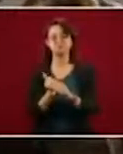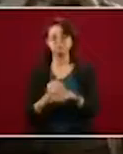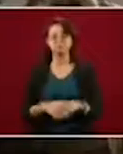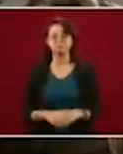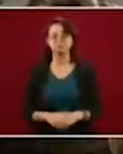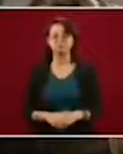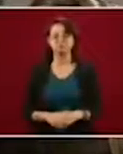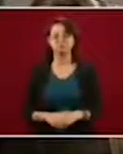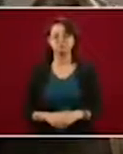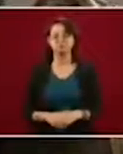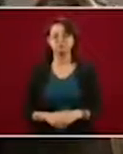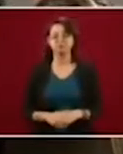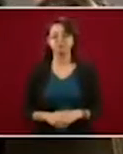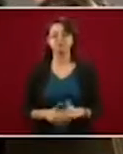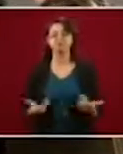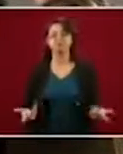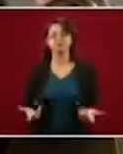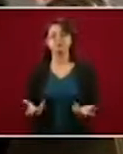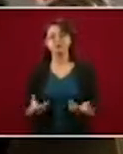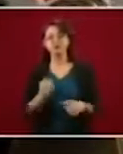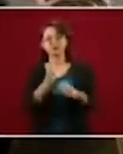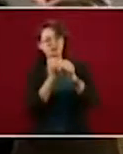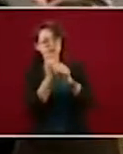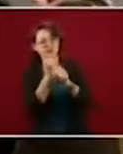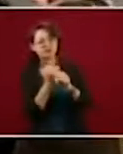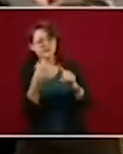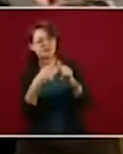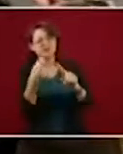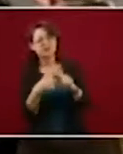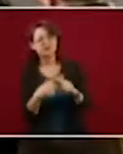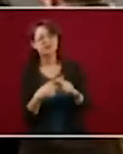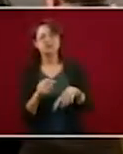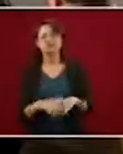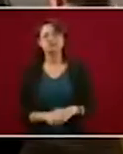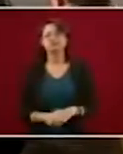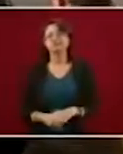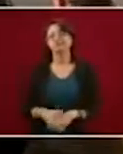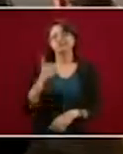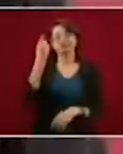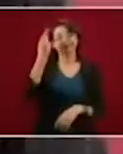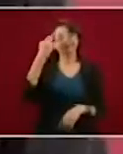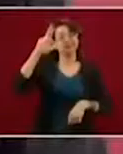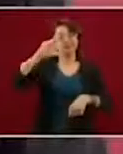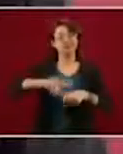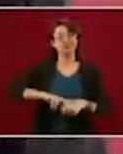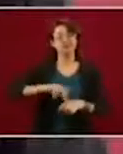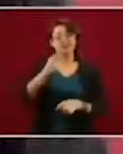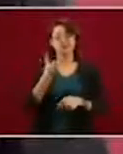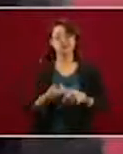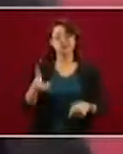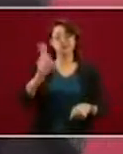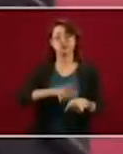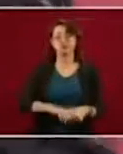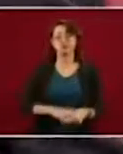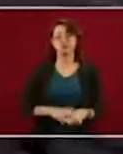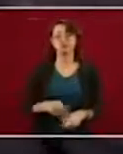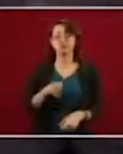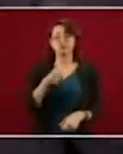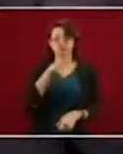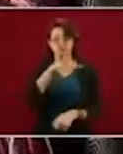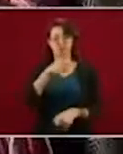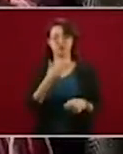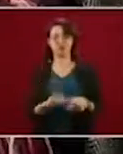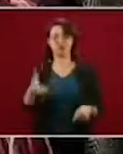sobre quienes serían contra los directores de hospitales de este hospital